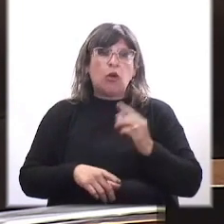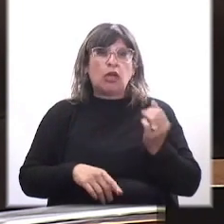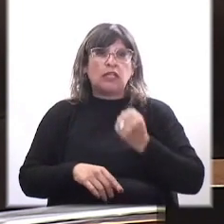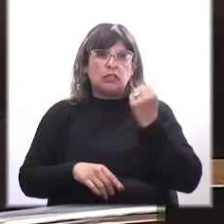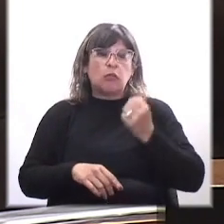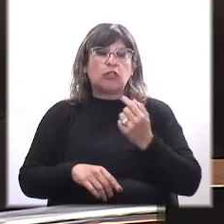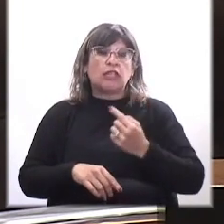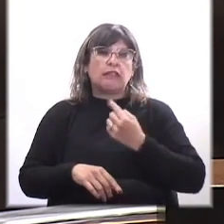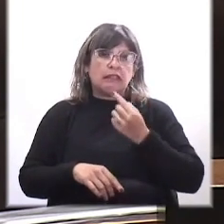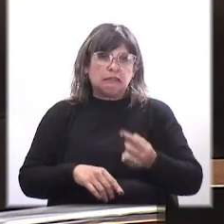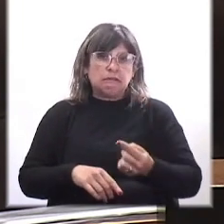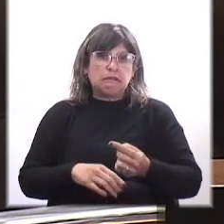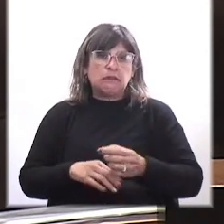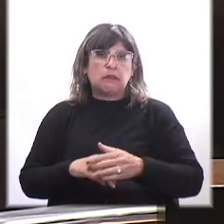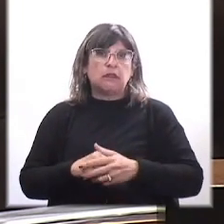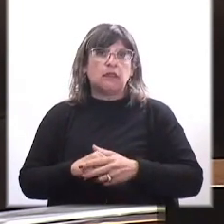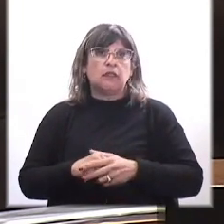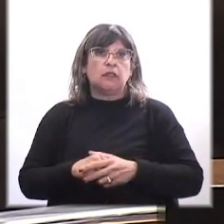importante mencionarlos